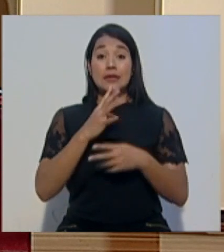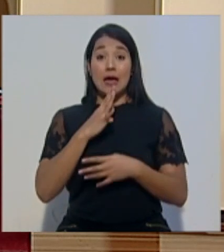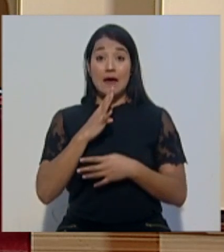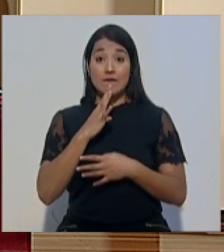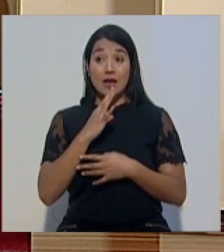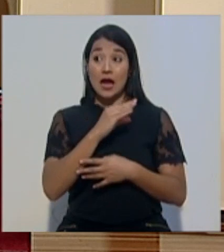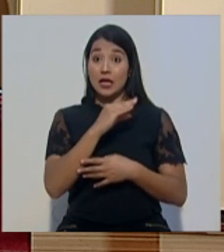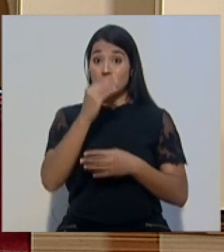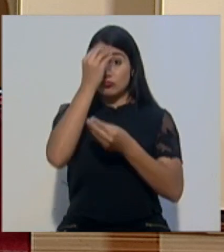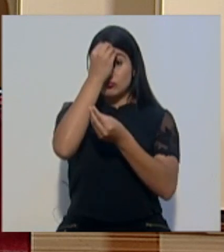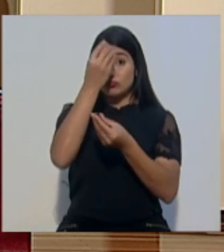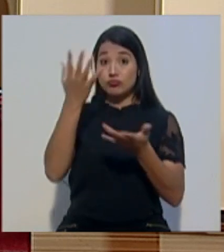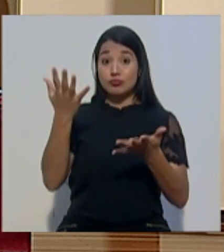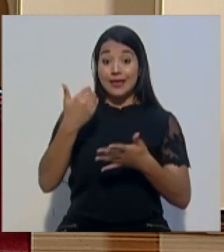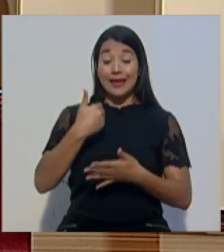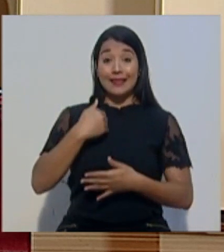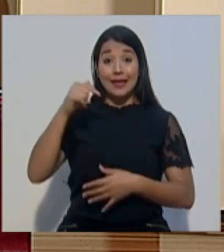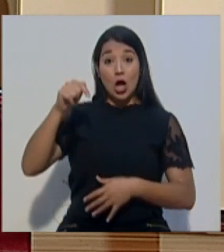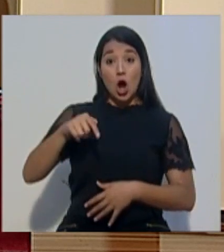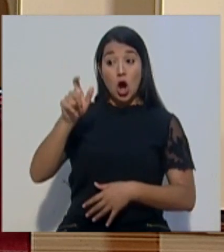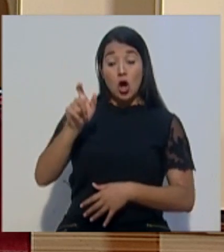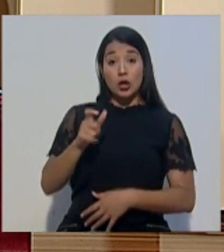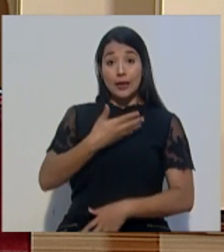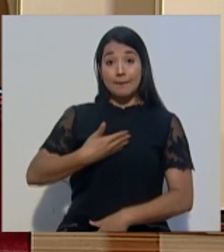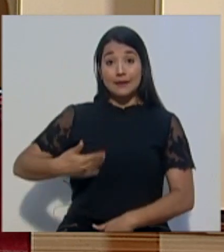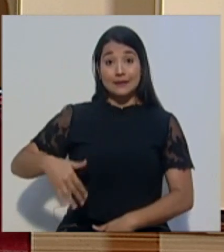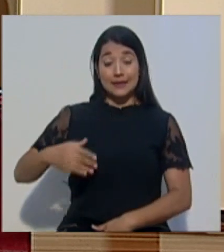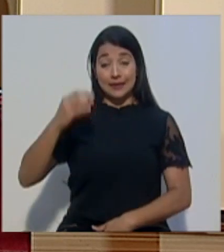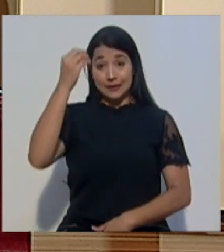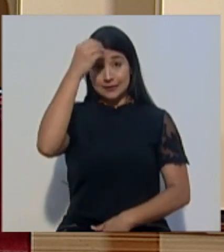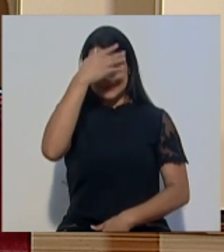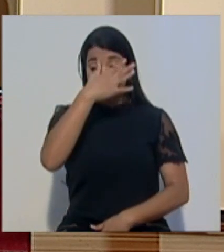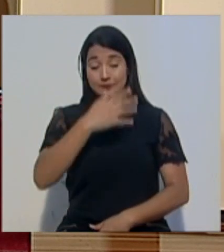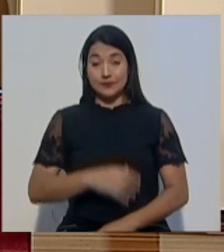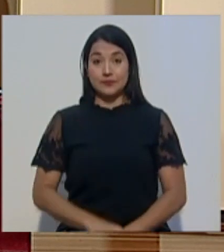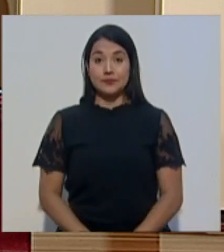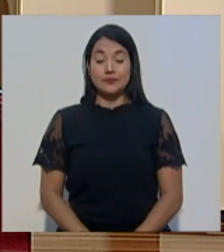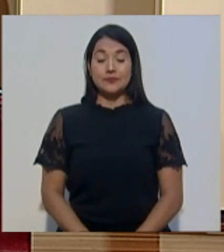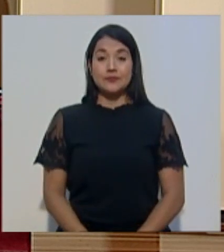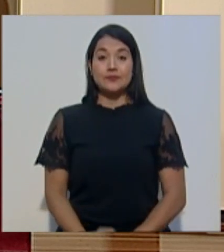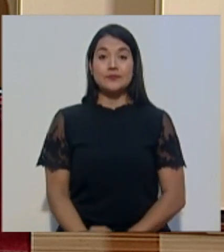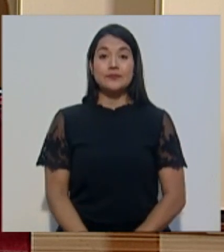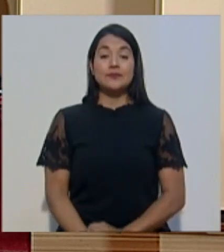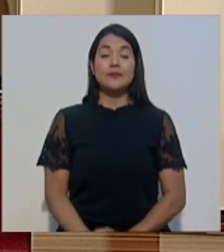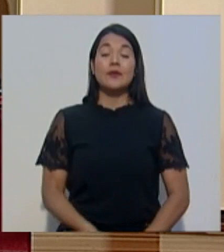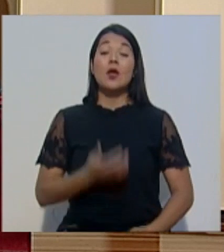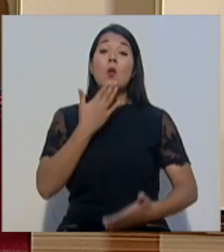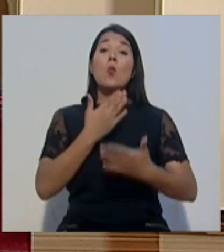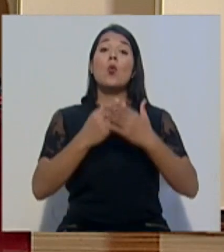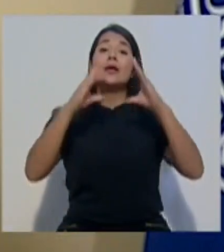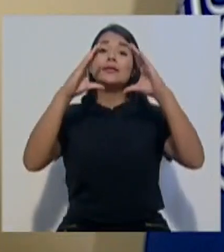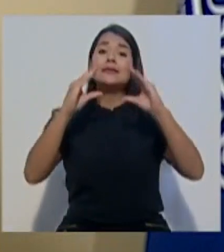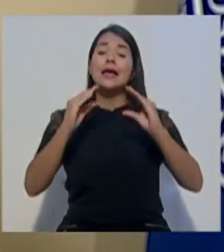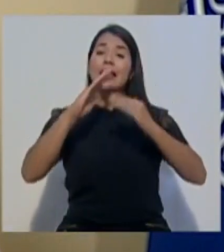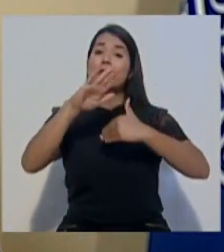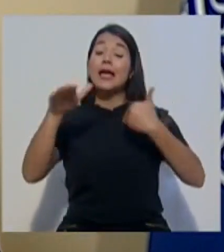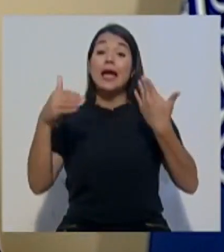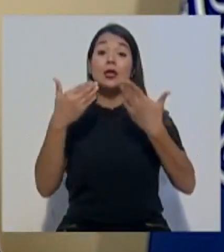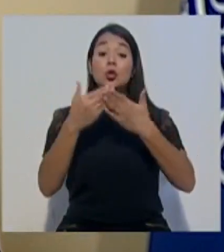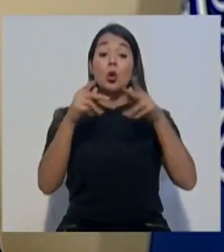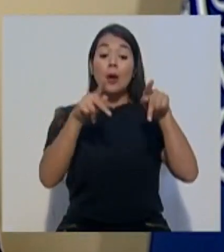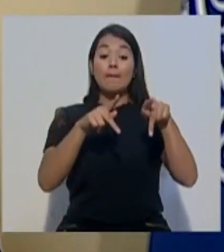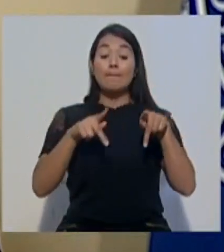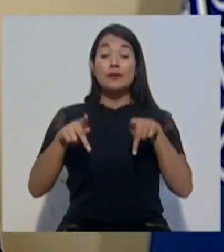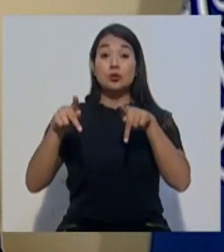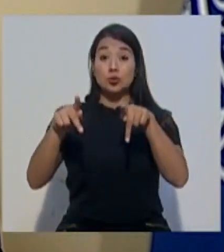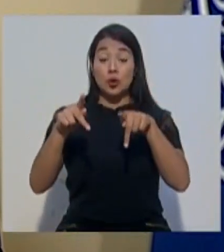y el anuncio que tiene hoy el presidente de la República, don Carlos Alvarado Quesada. Muy buenas tardes a todas las personas que siguen